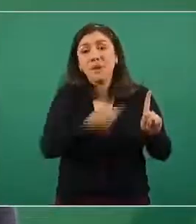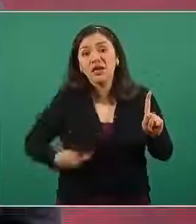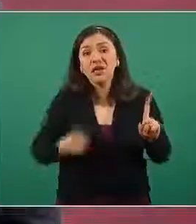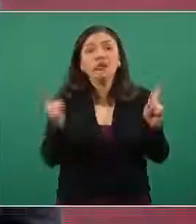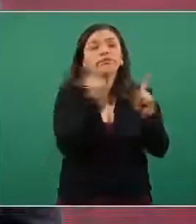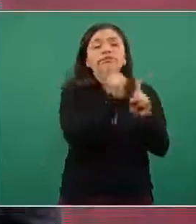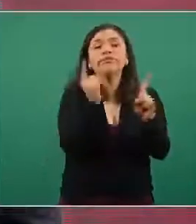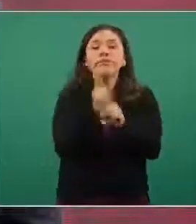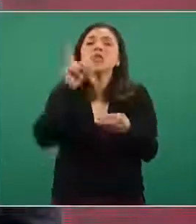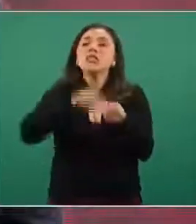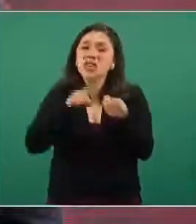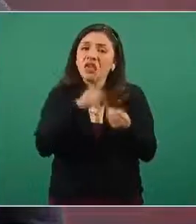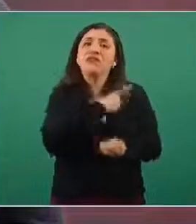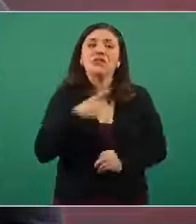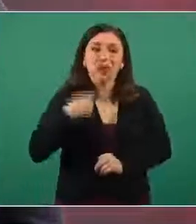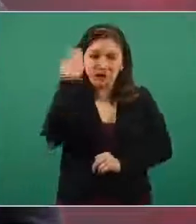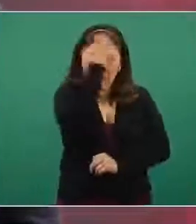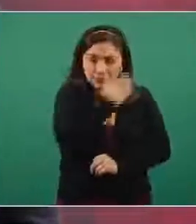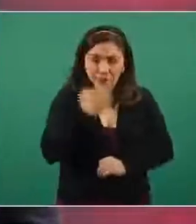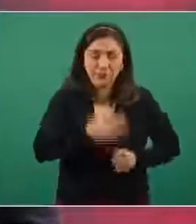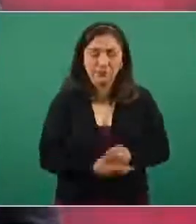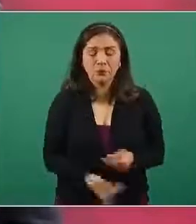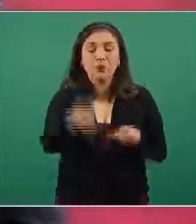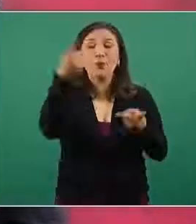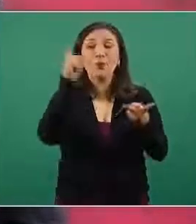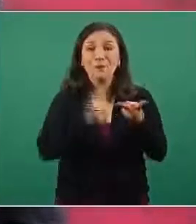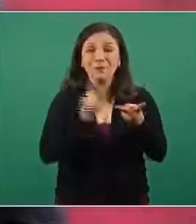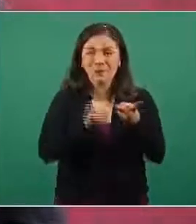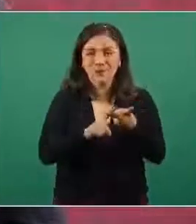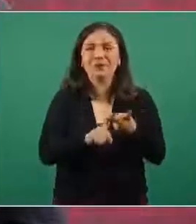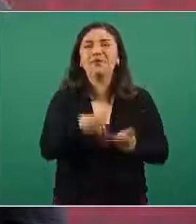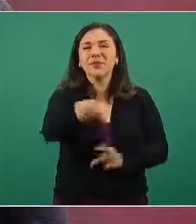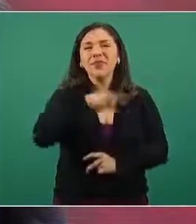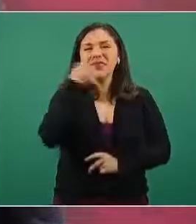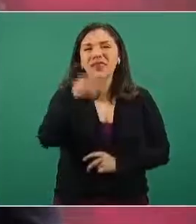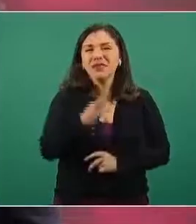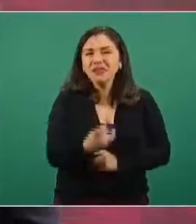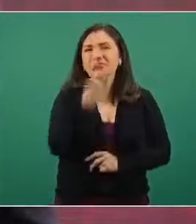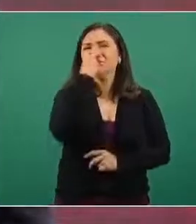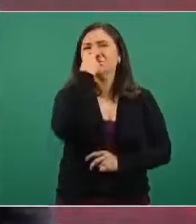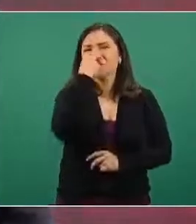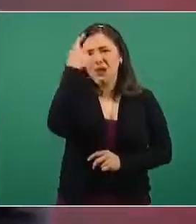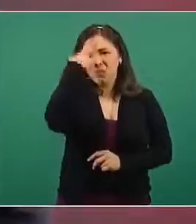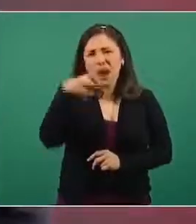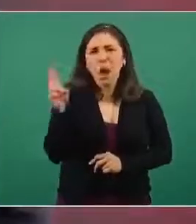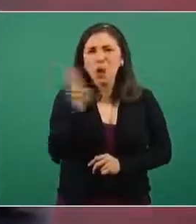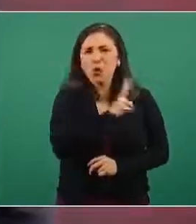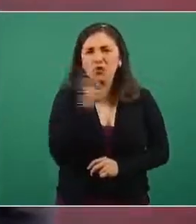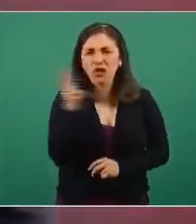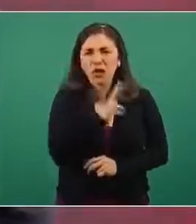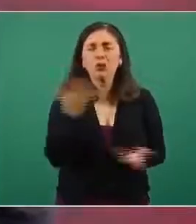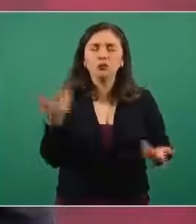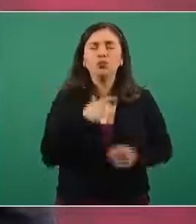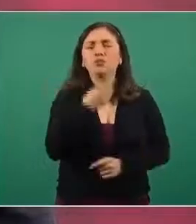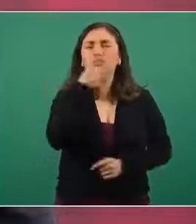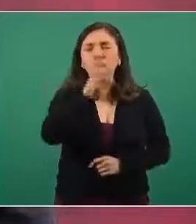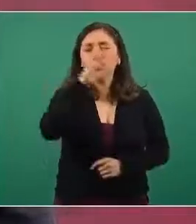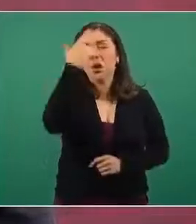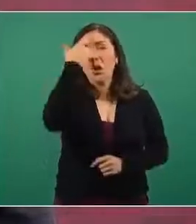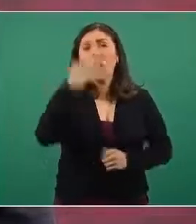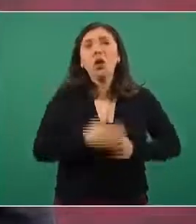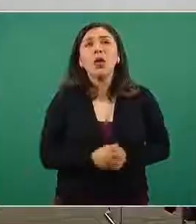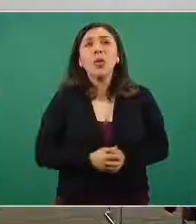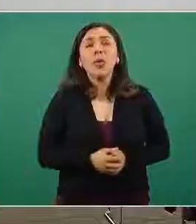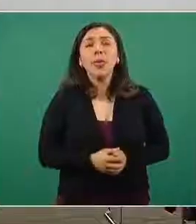presidente. En relación a los concentradores de oxígeno, pues bueno, hay que recordar que podemos empezar desde el hecho de